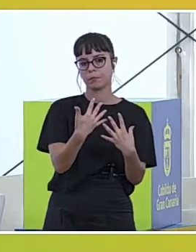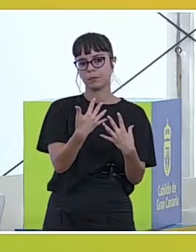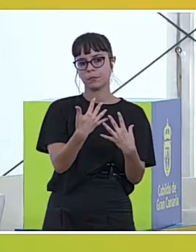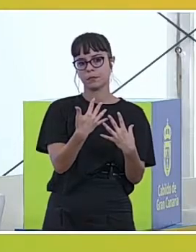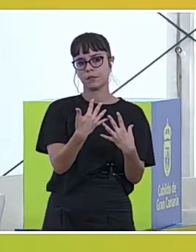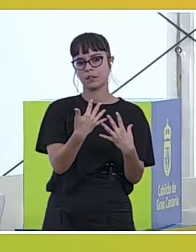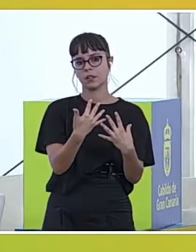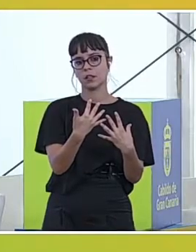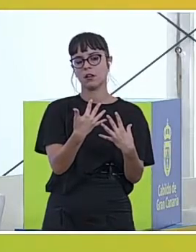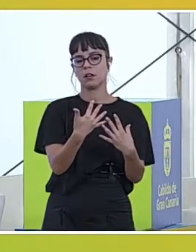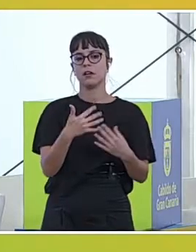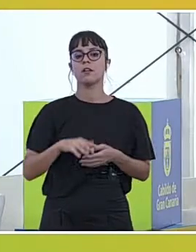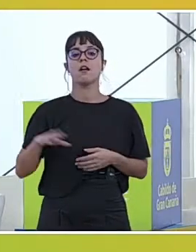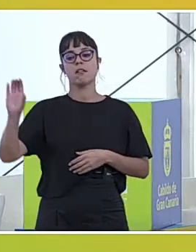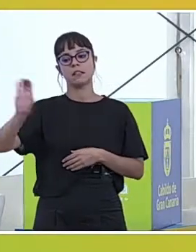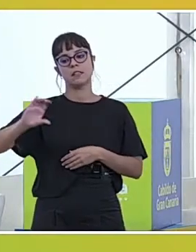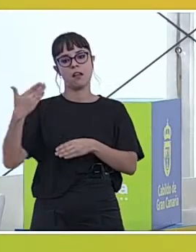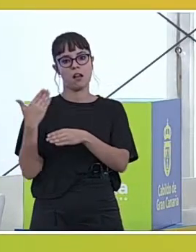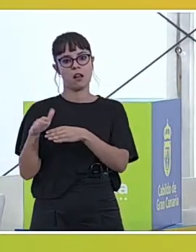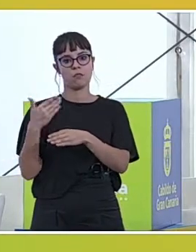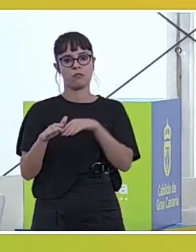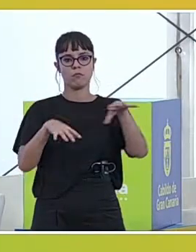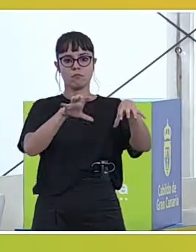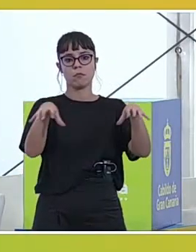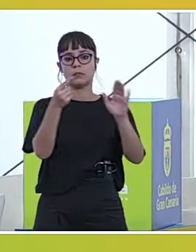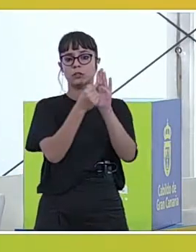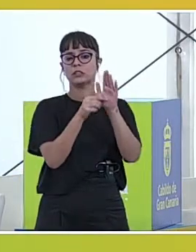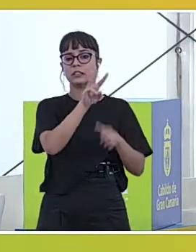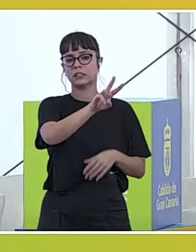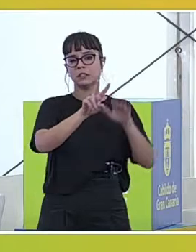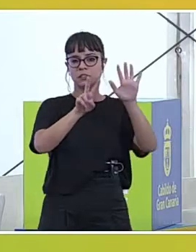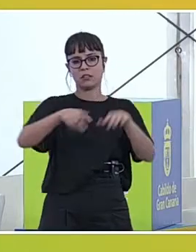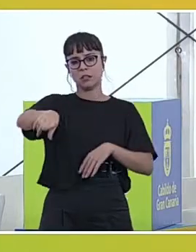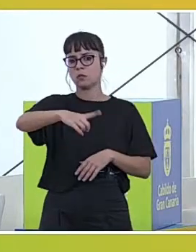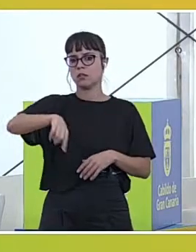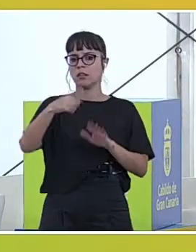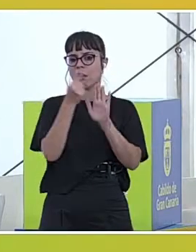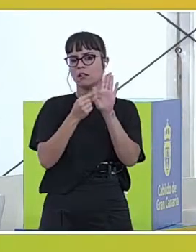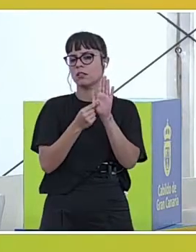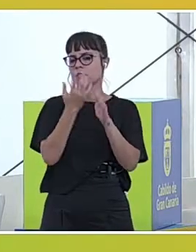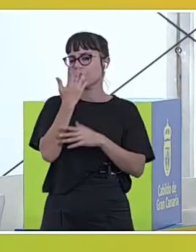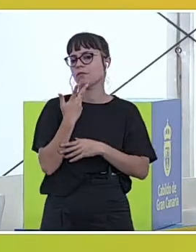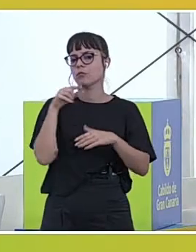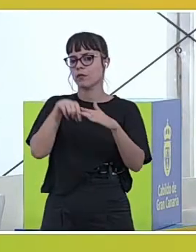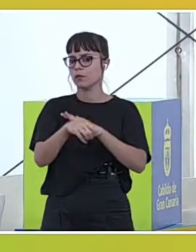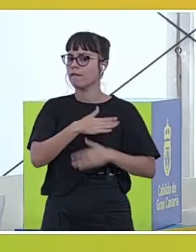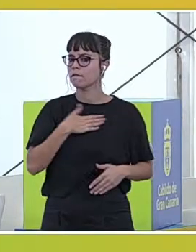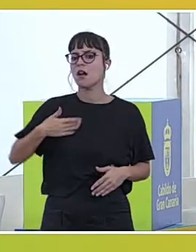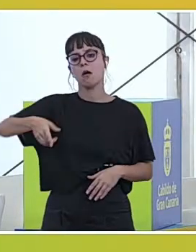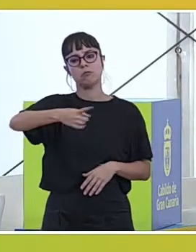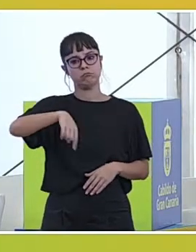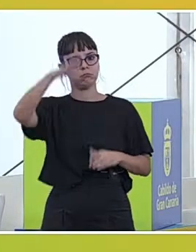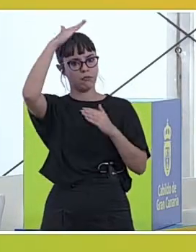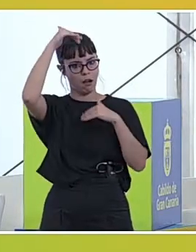la composición química que hemos analizado, esos 37 parámetros, pues les invito a que se mantengan interesados, que vayan,